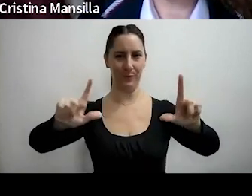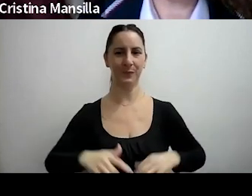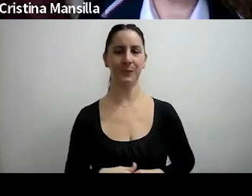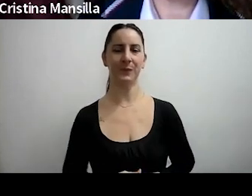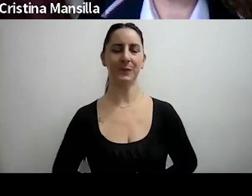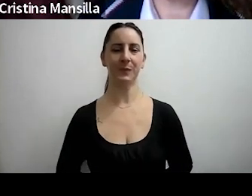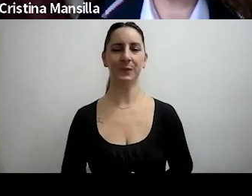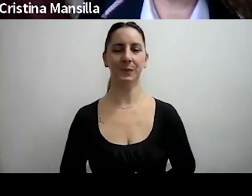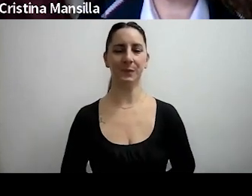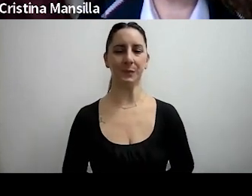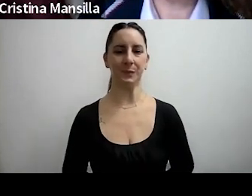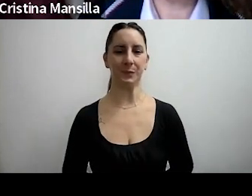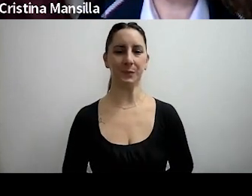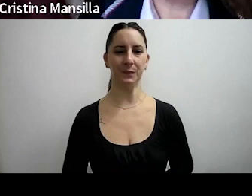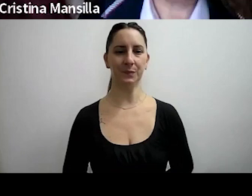Bueno.